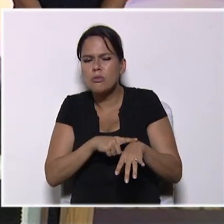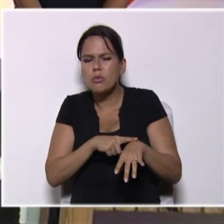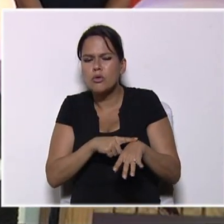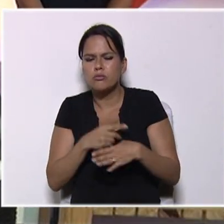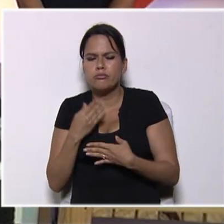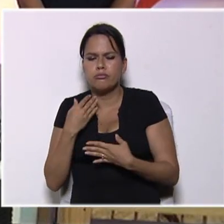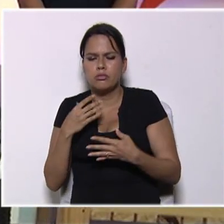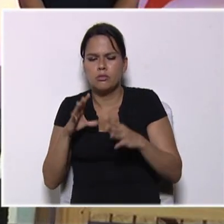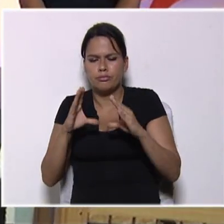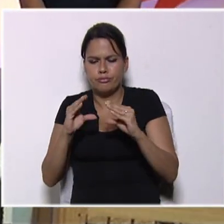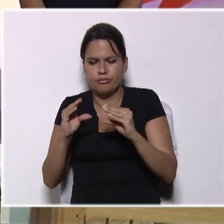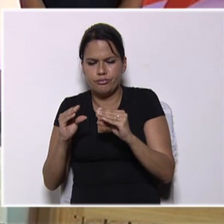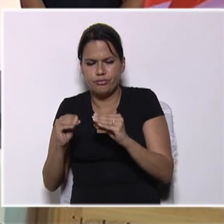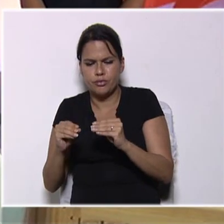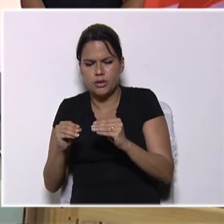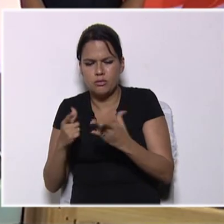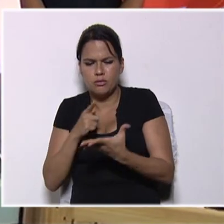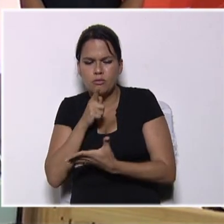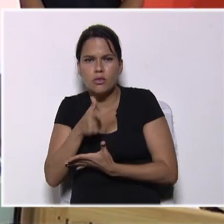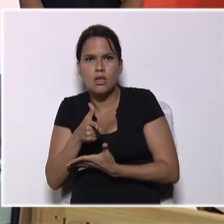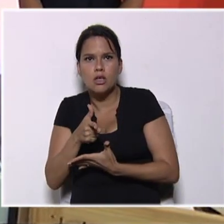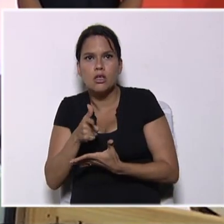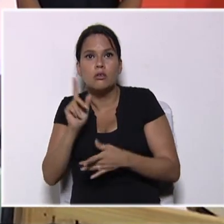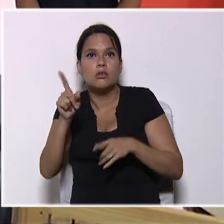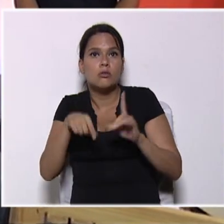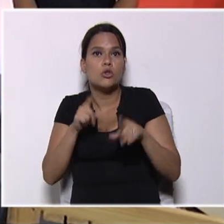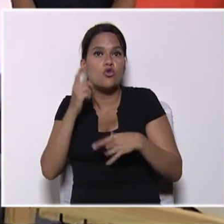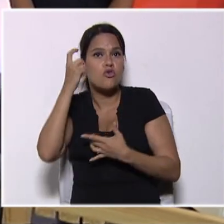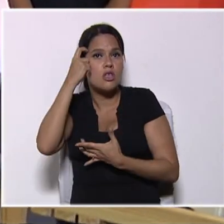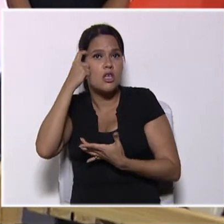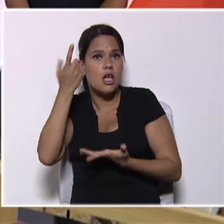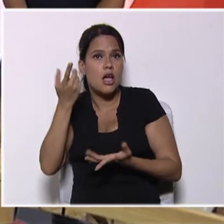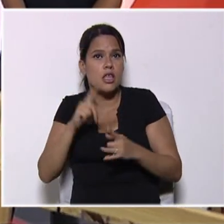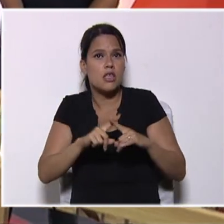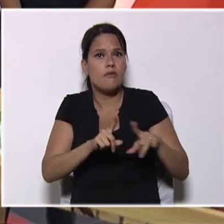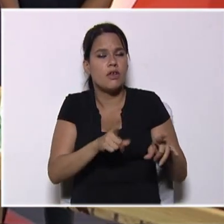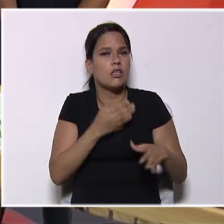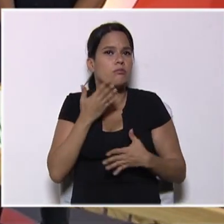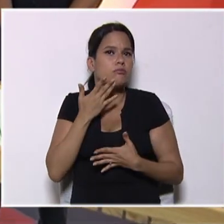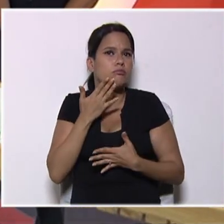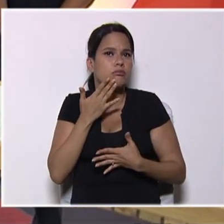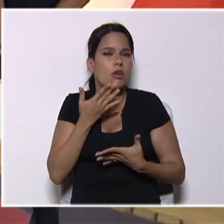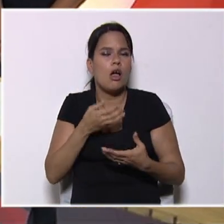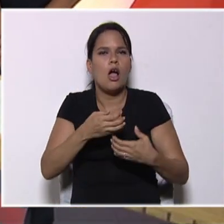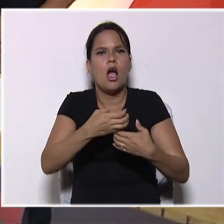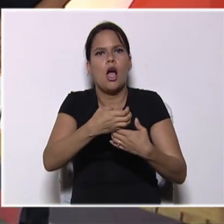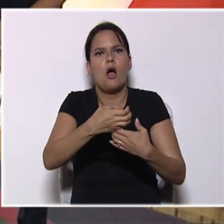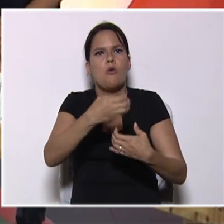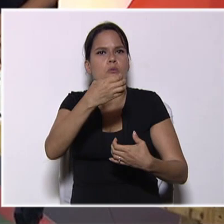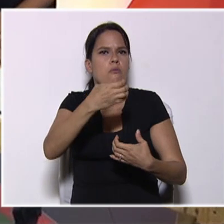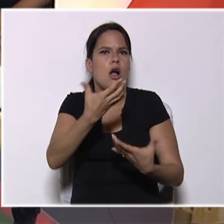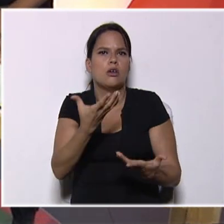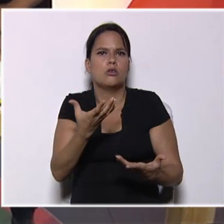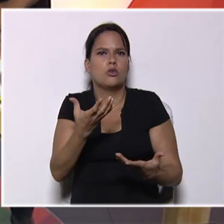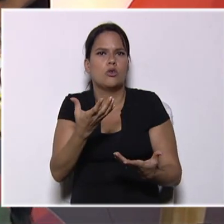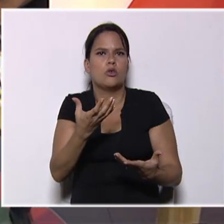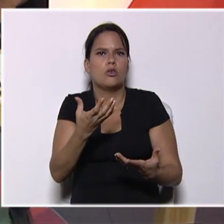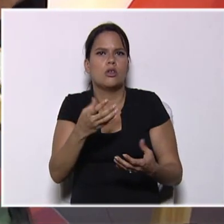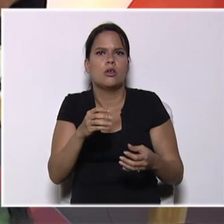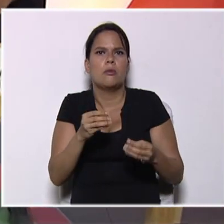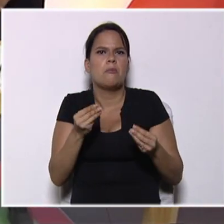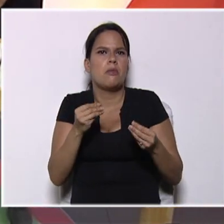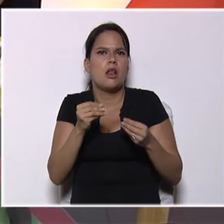diferente al tiempo, que son días, ¿verdad? Con respecto, por ejemplo, a un vaso de